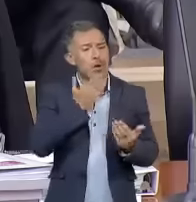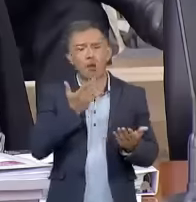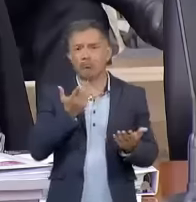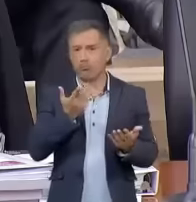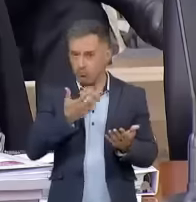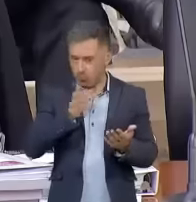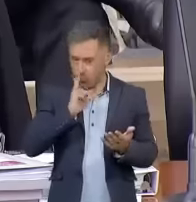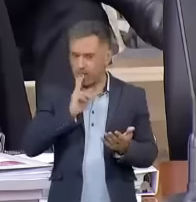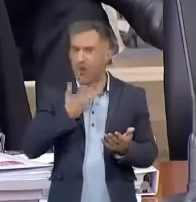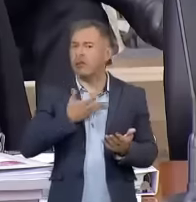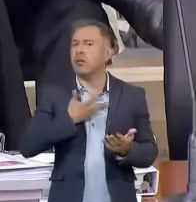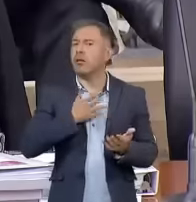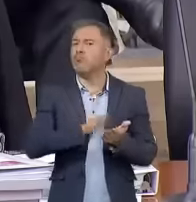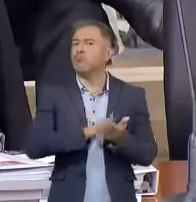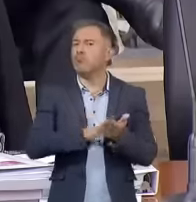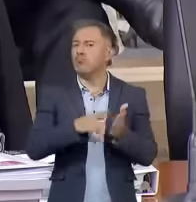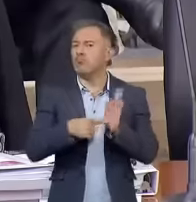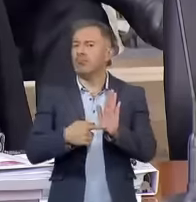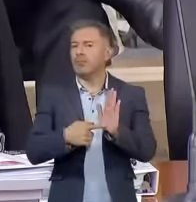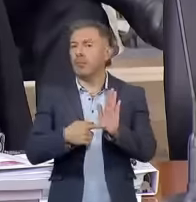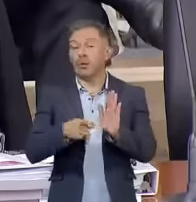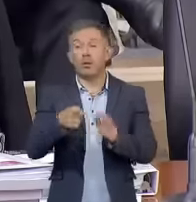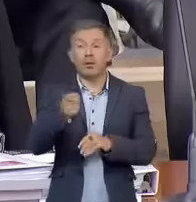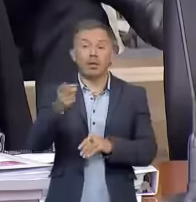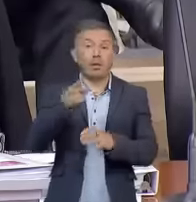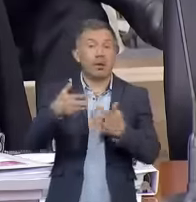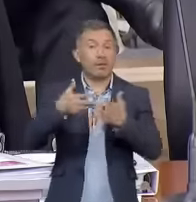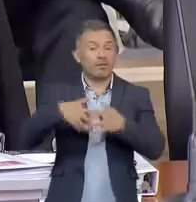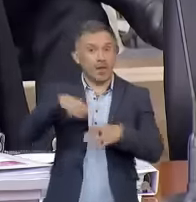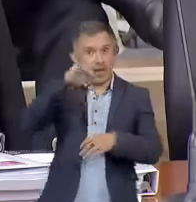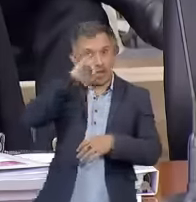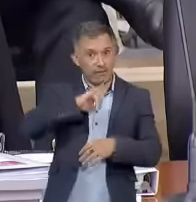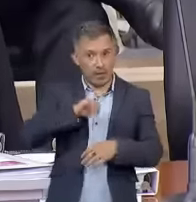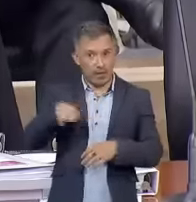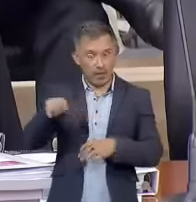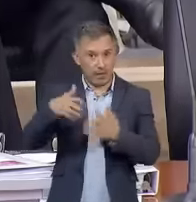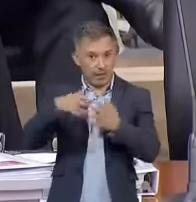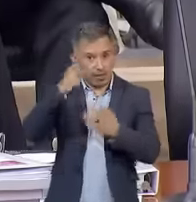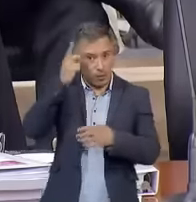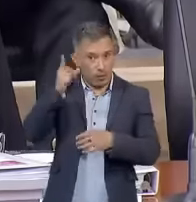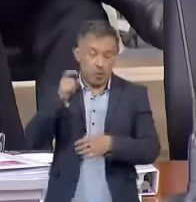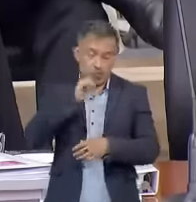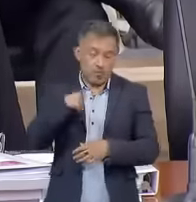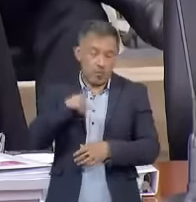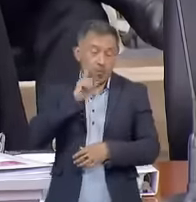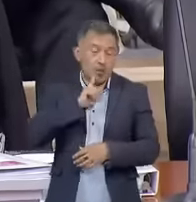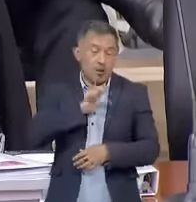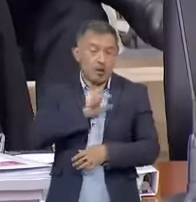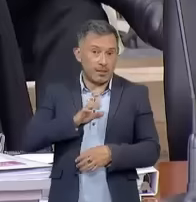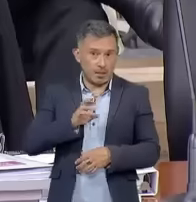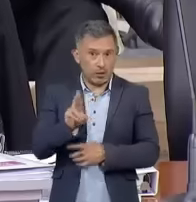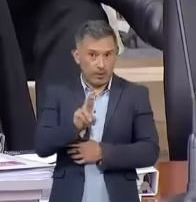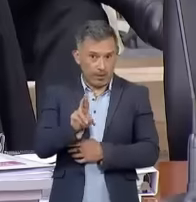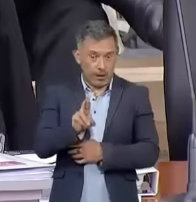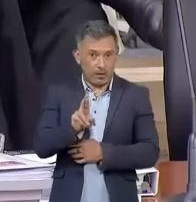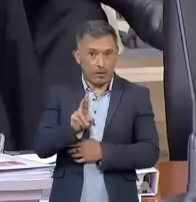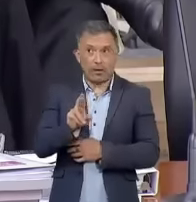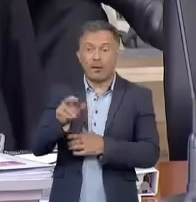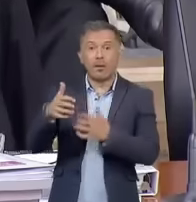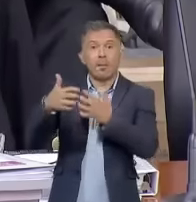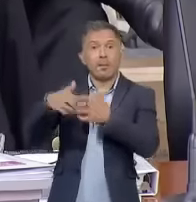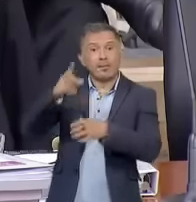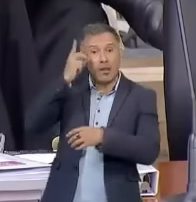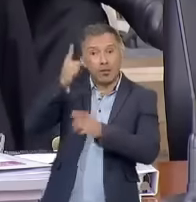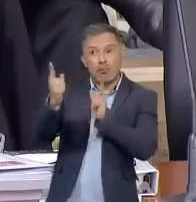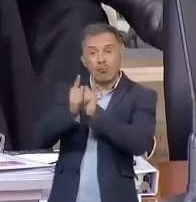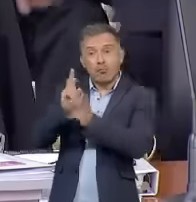dicen que es derecho de los empleadores es derecho de Berta Gálvez Ruiz pedirle a los empleadores que convenzan a sus